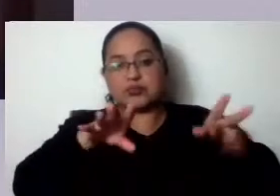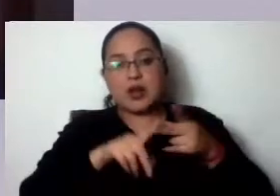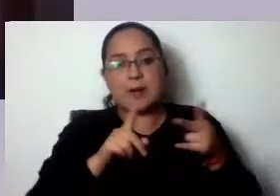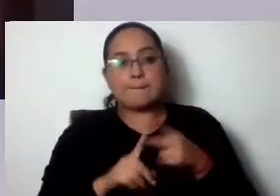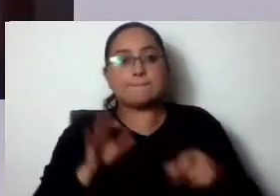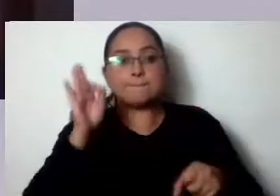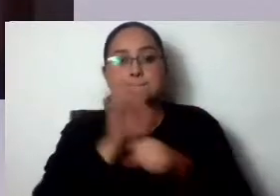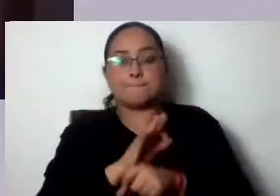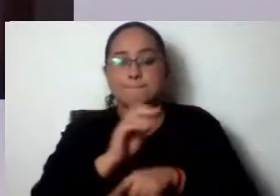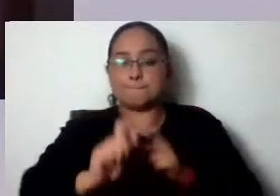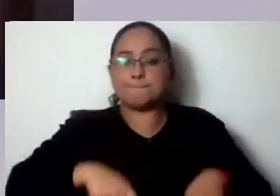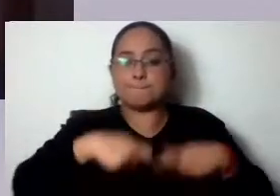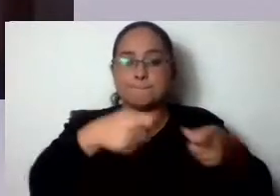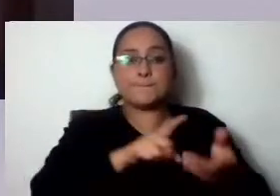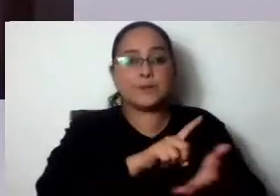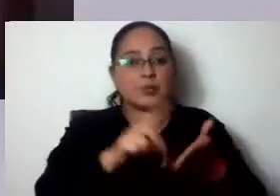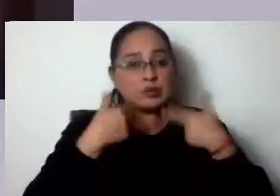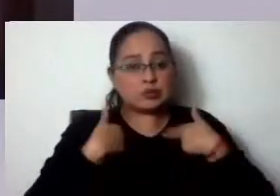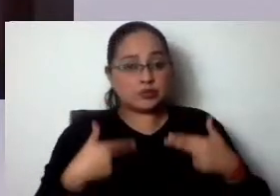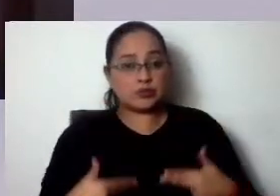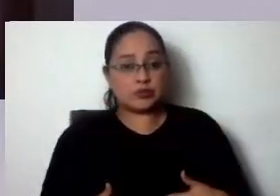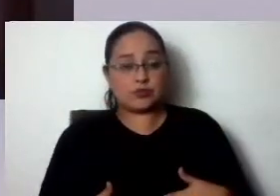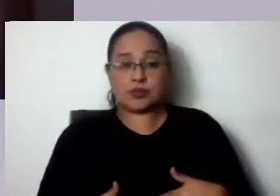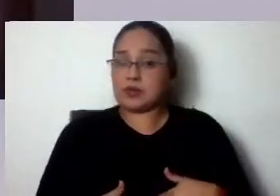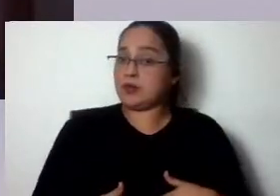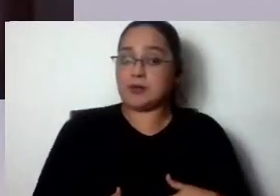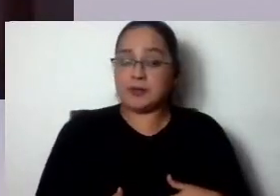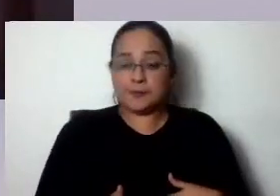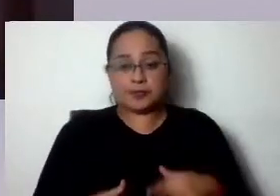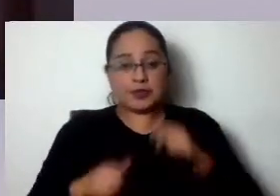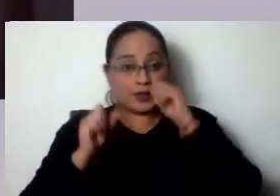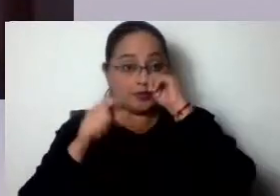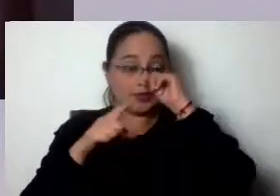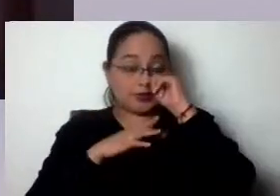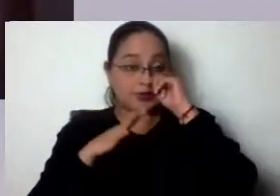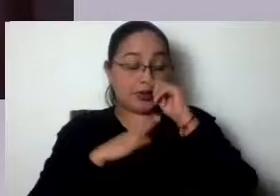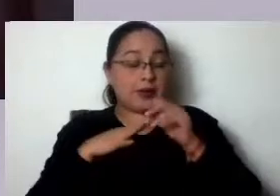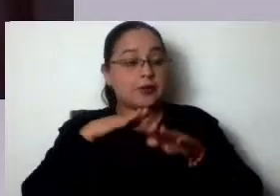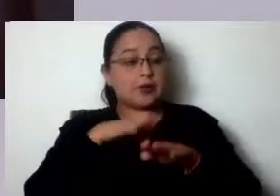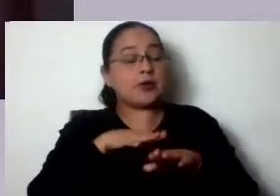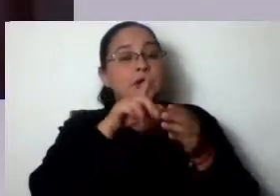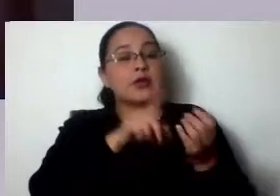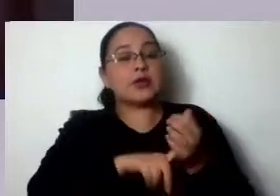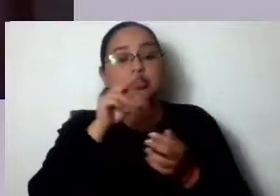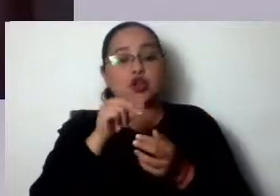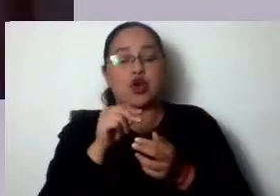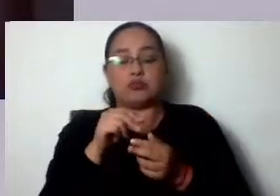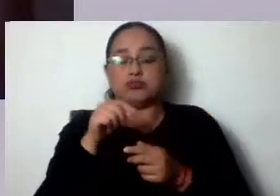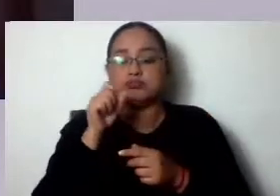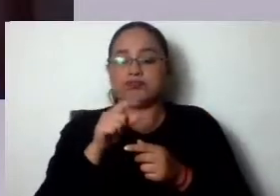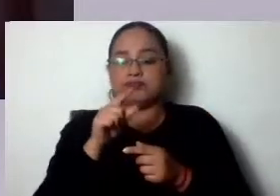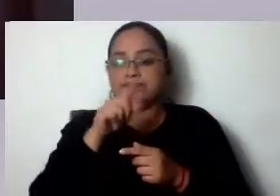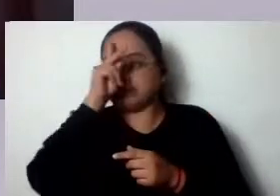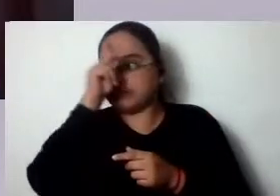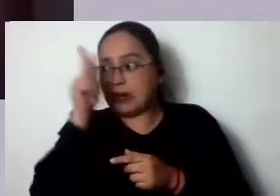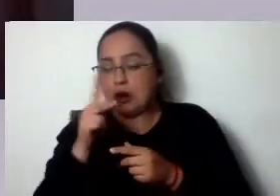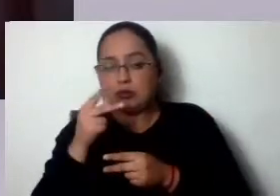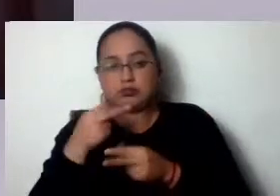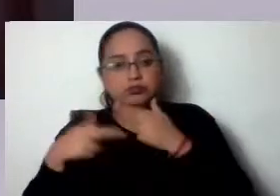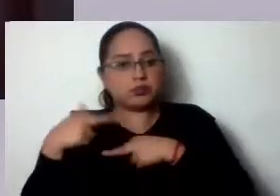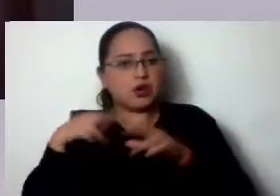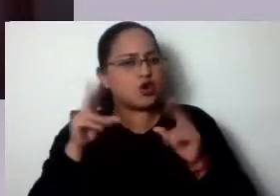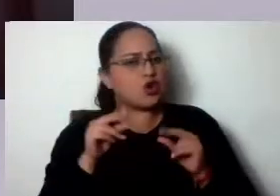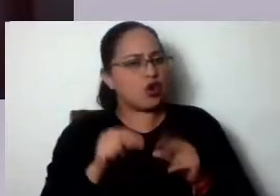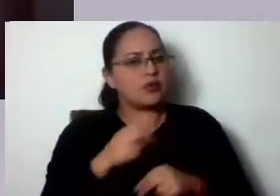de los derechos humanos y que en virtud de la expresión de la no regresividad a adoptar medidas que